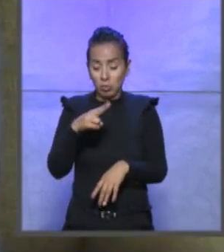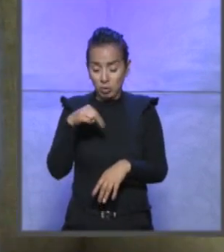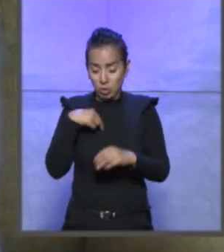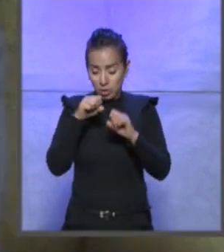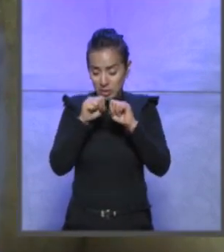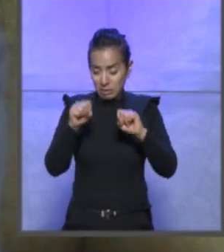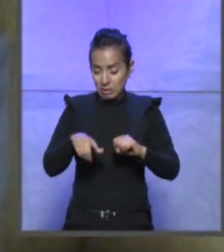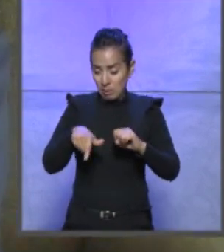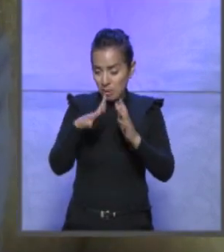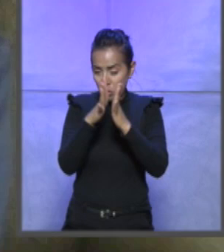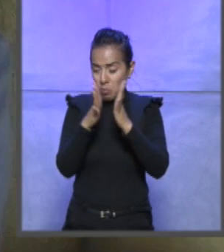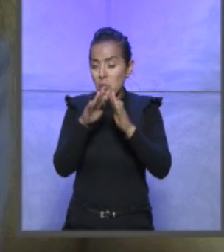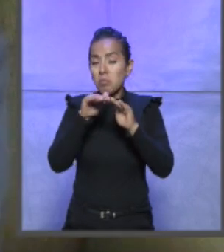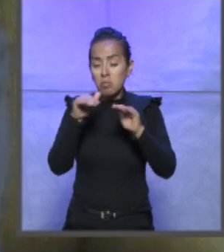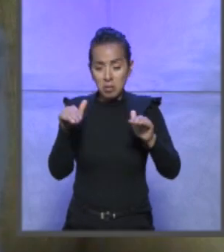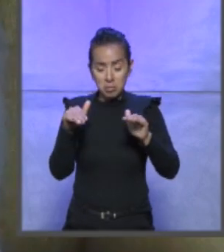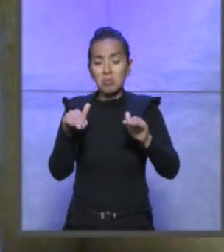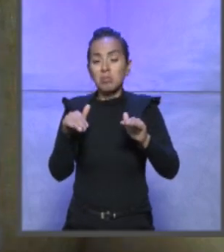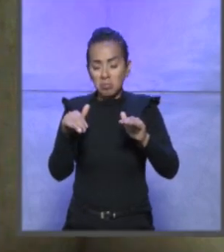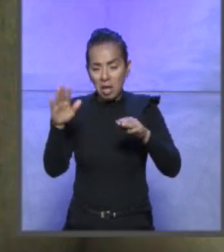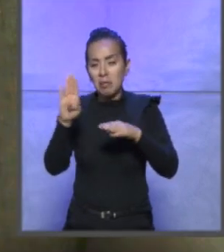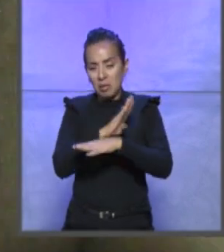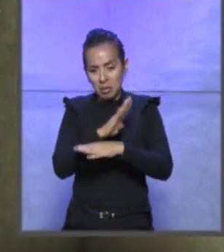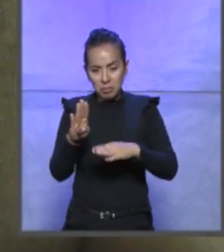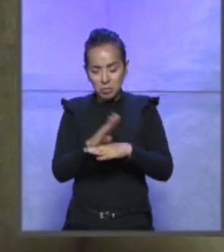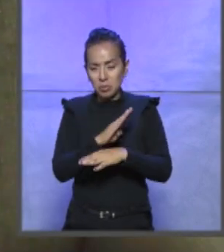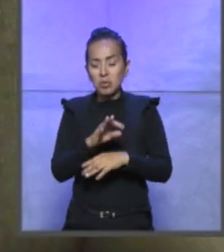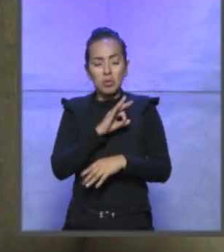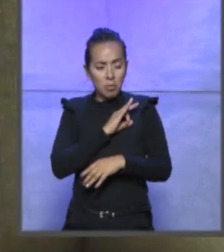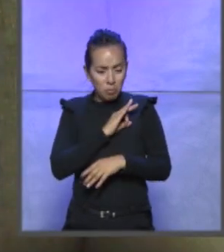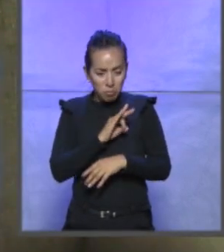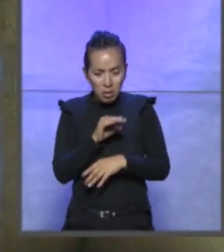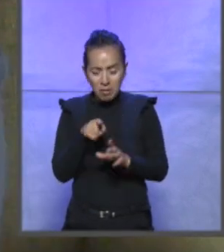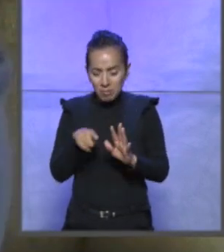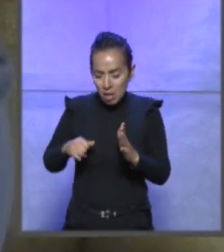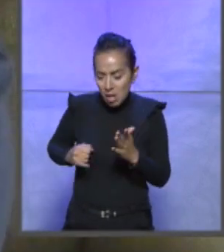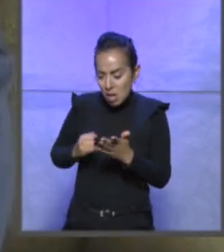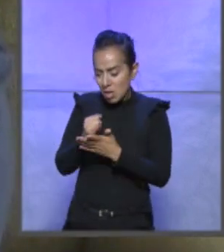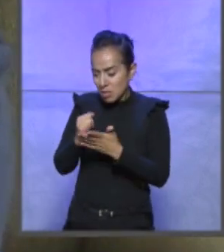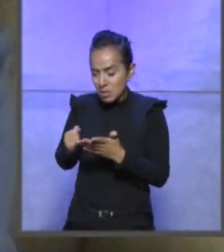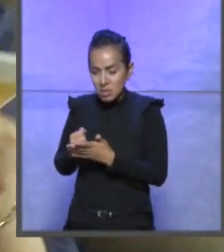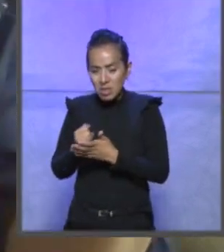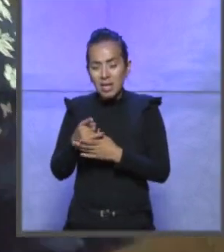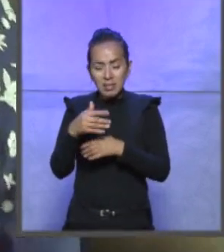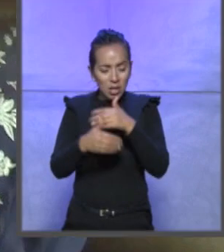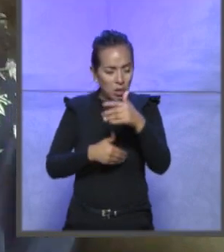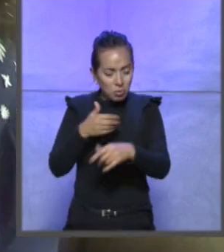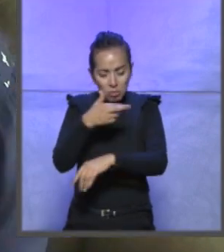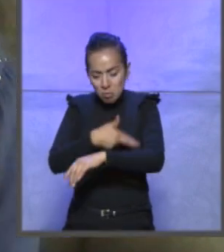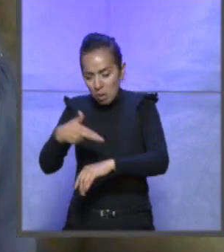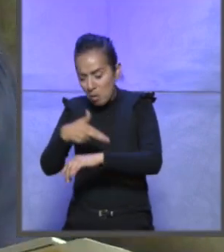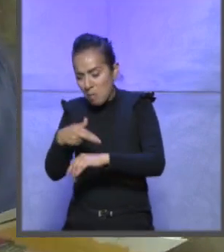bondad nuestro sistema democrático, que se puede incidir en la toma de decisiones, en la construcción